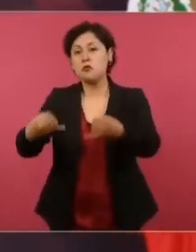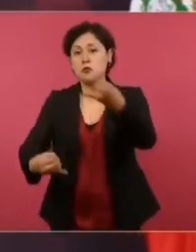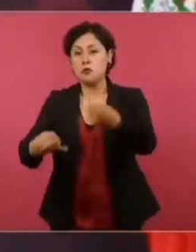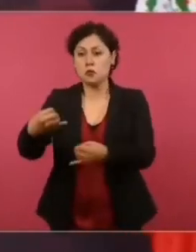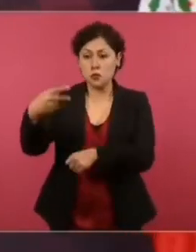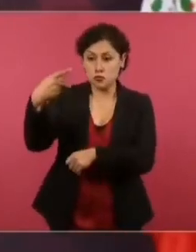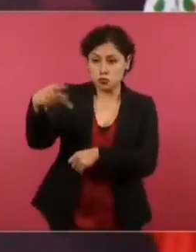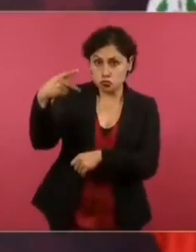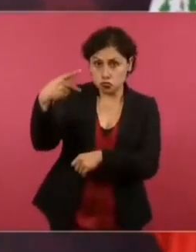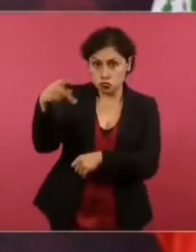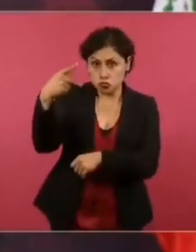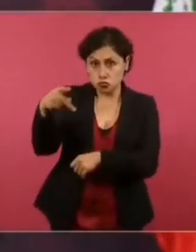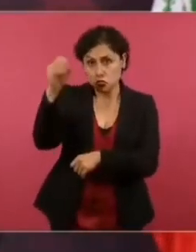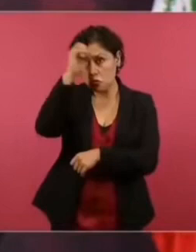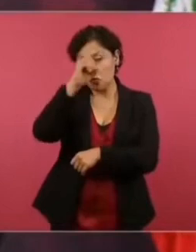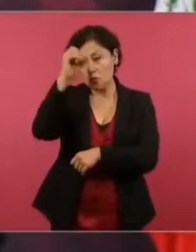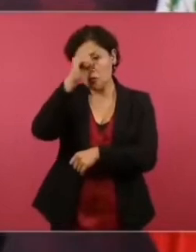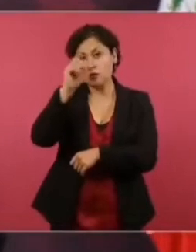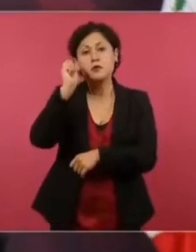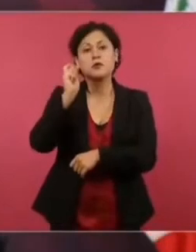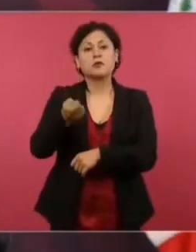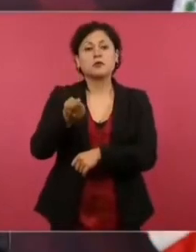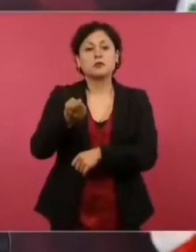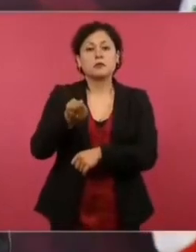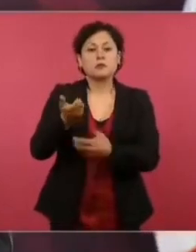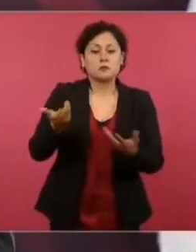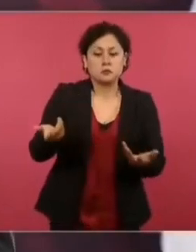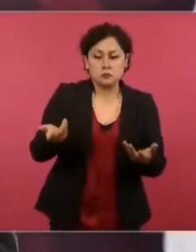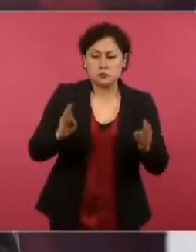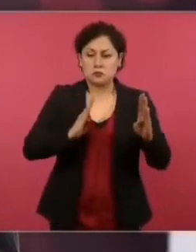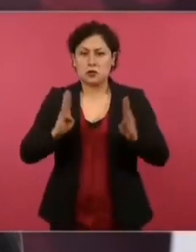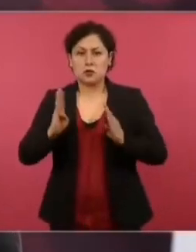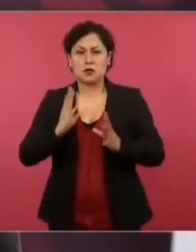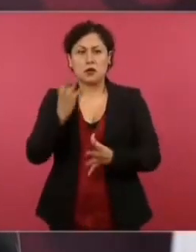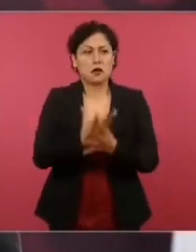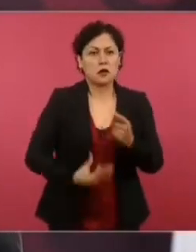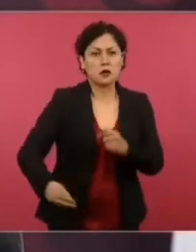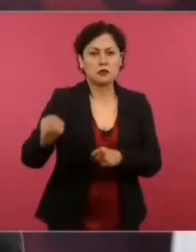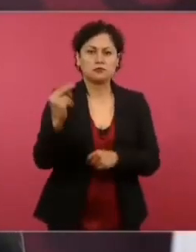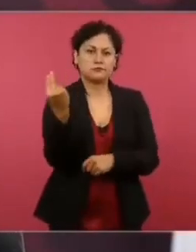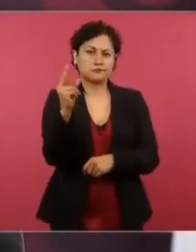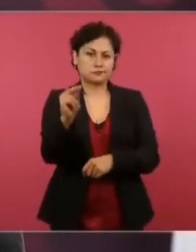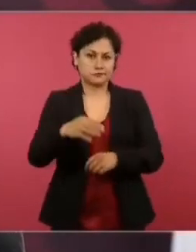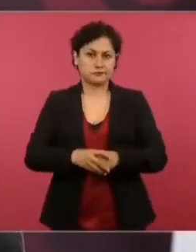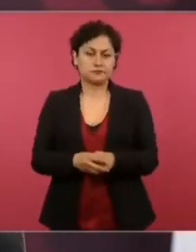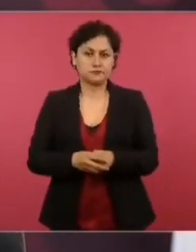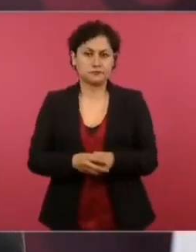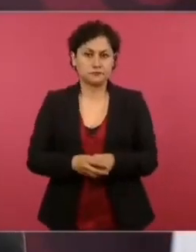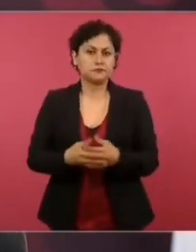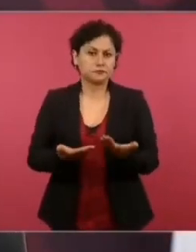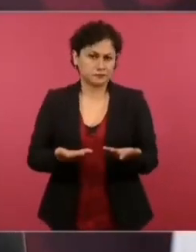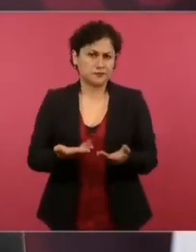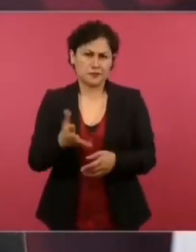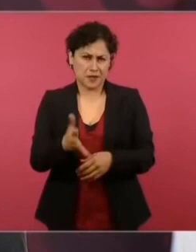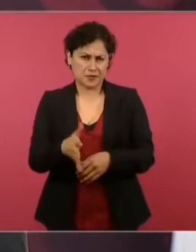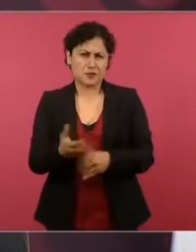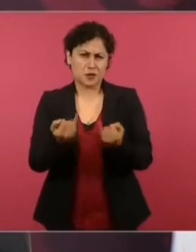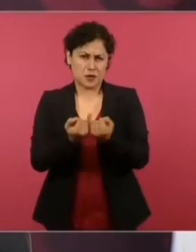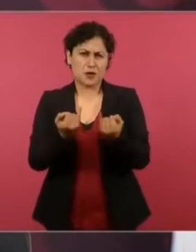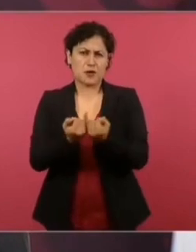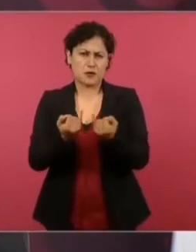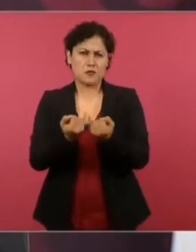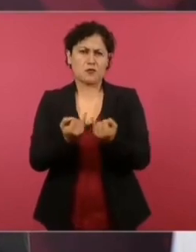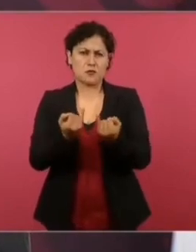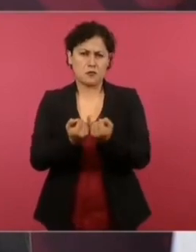resolvió que no hay riesgo de que puedan escaparse. Es parecido a lo